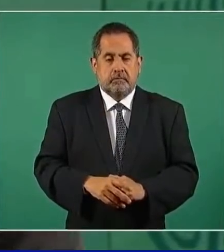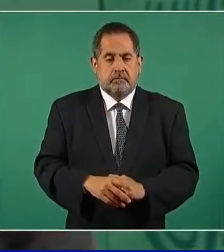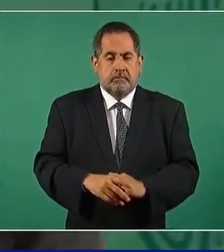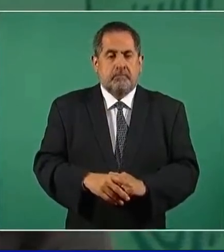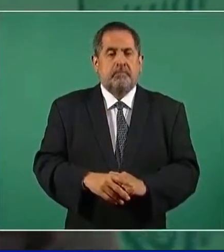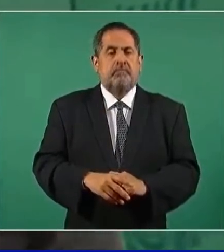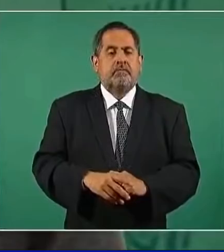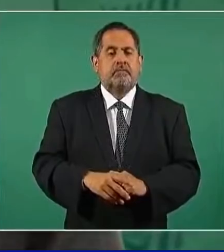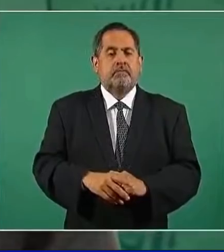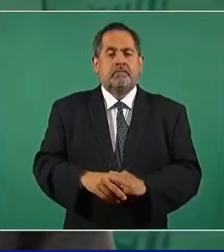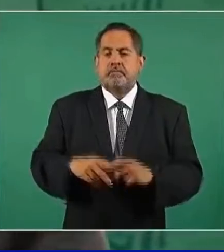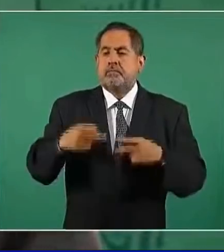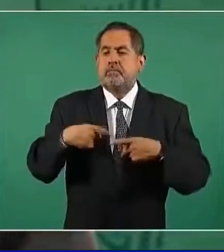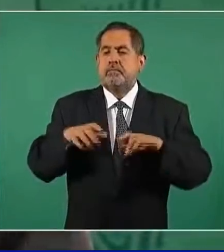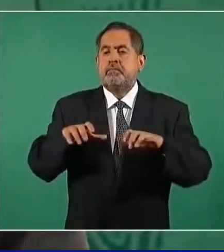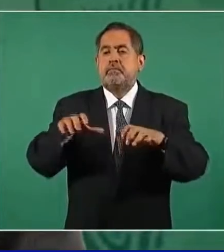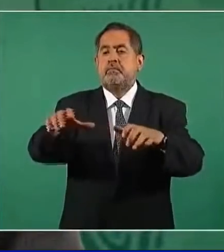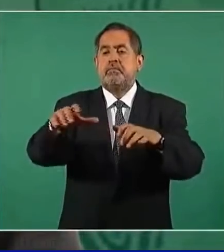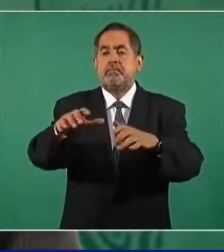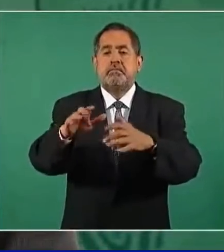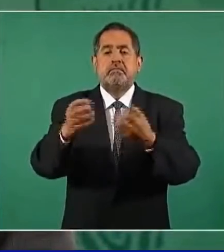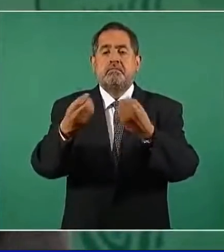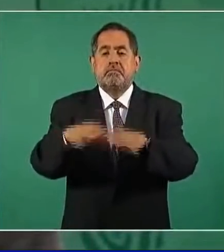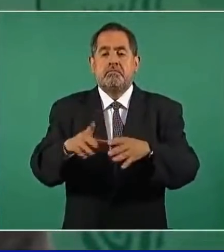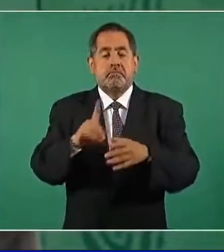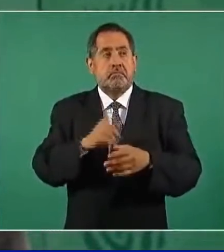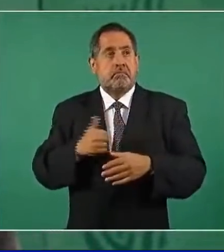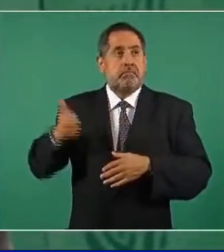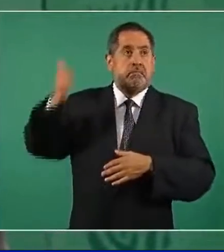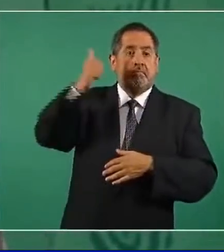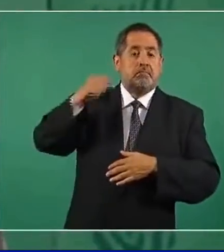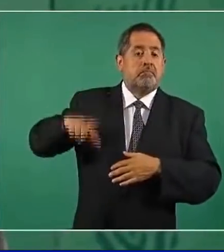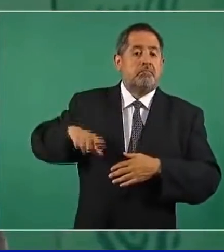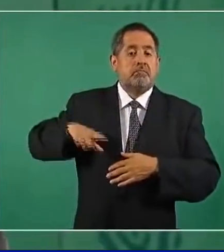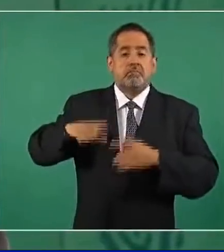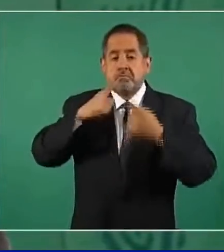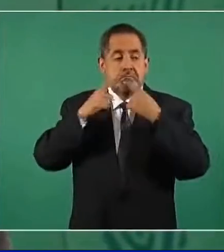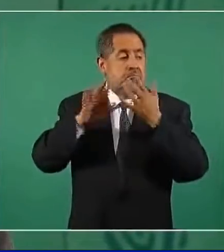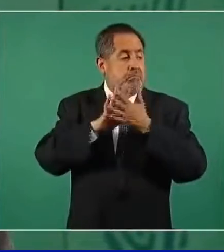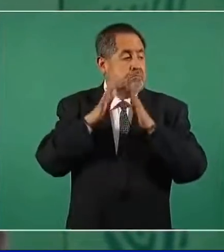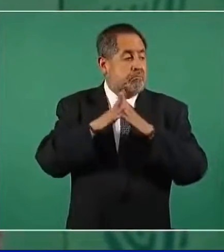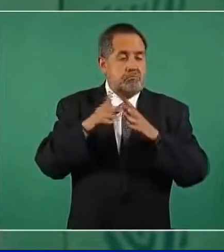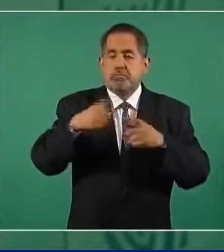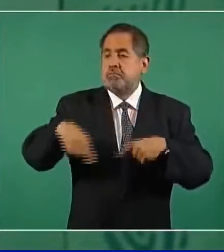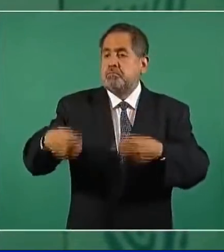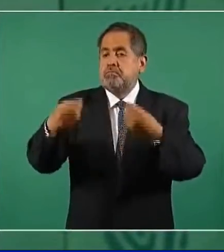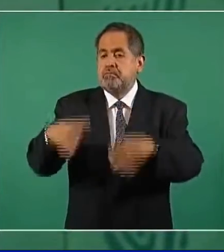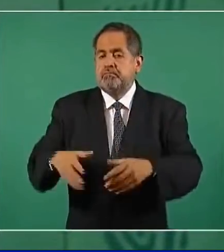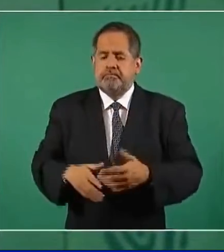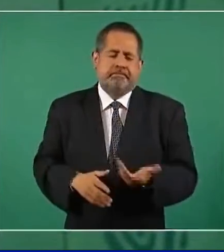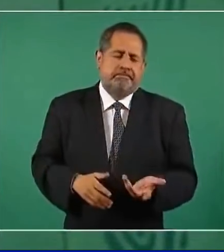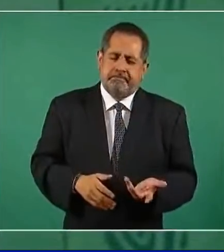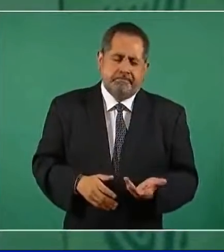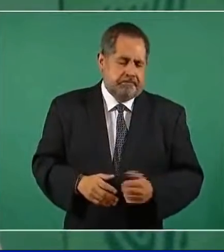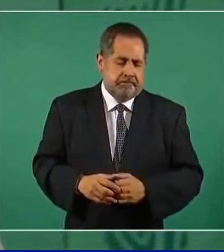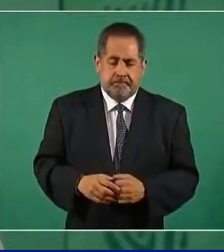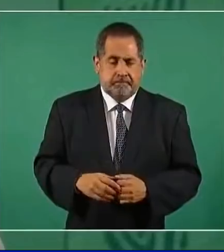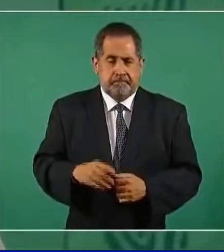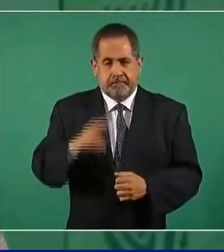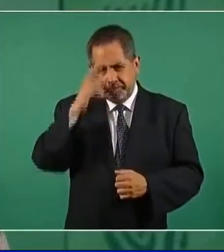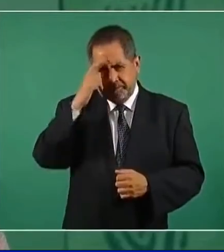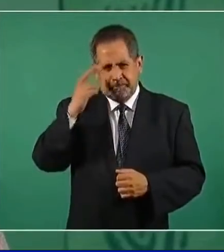Son arreglos que se llevan a cabo arriba. Los de Hacienda,